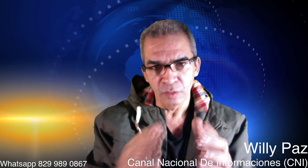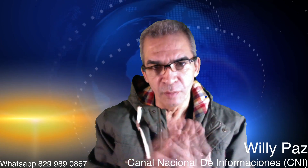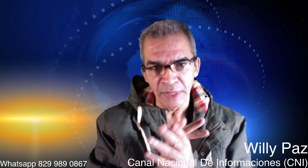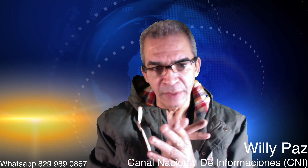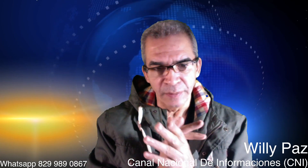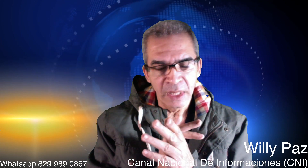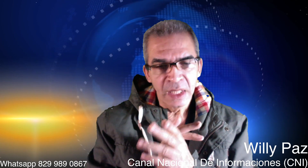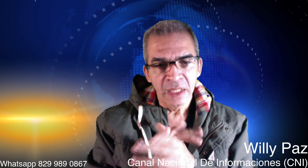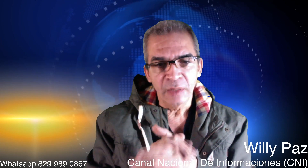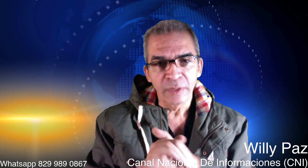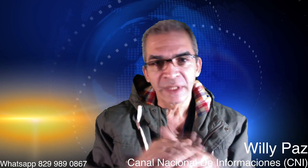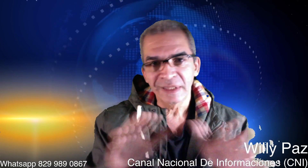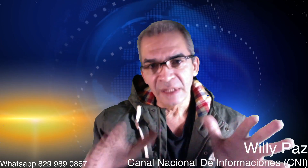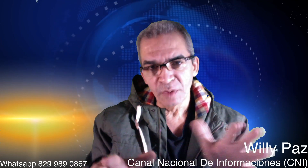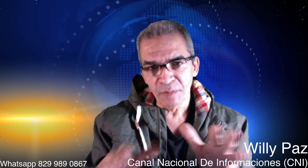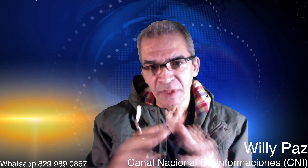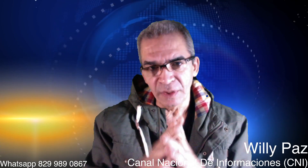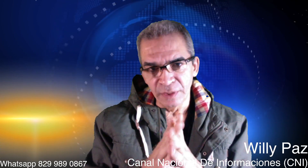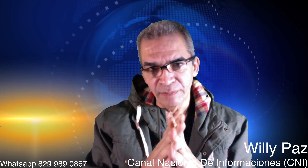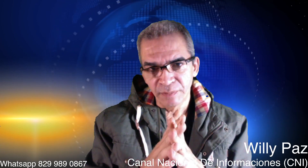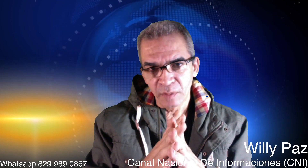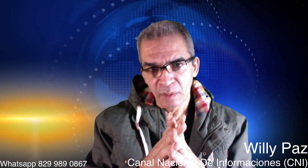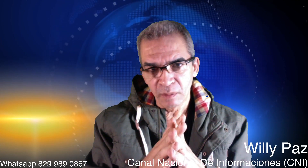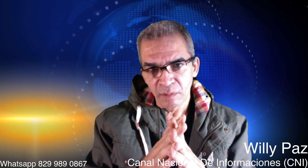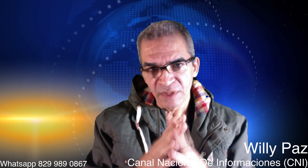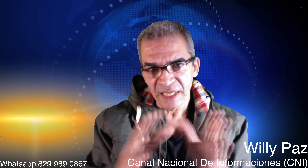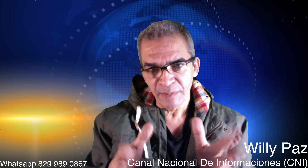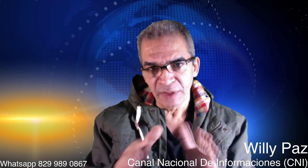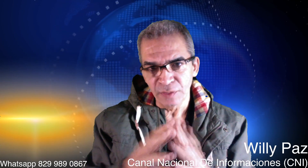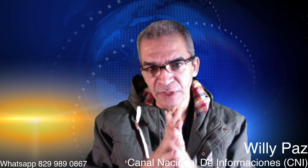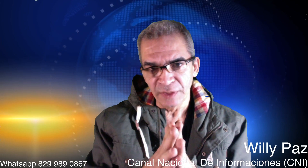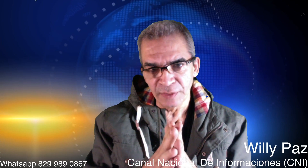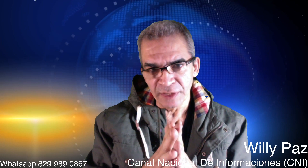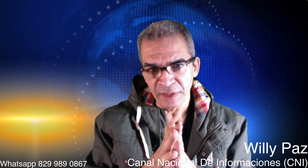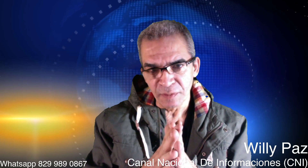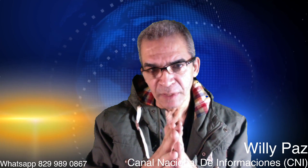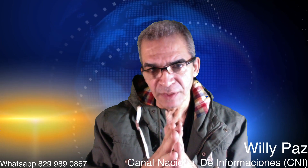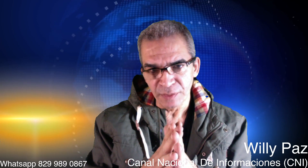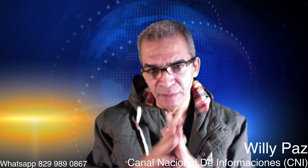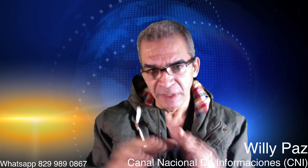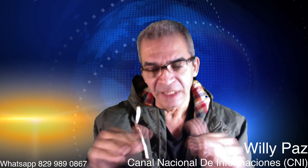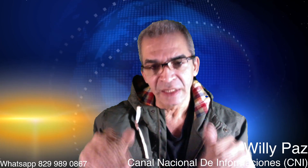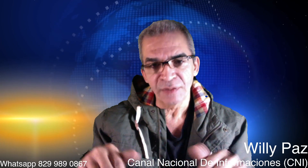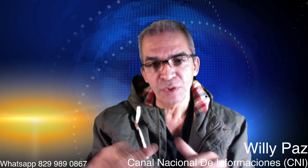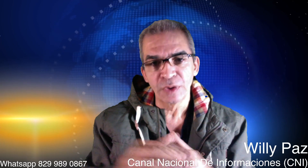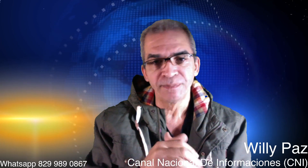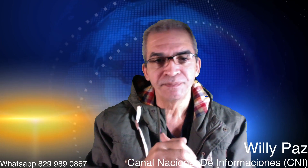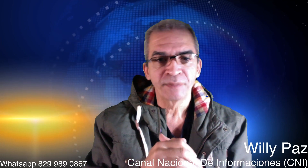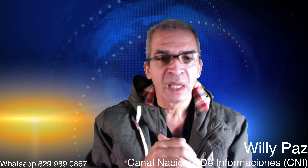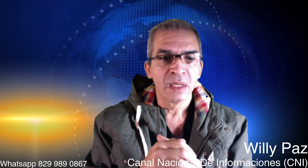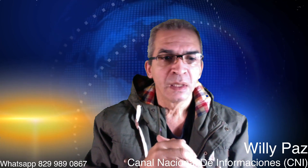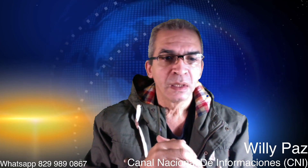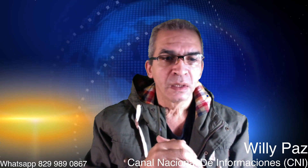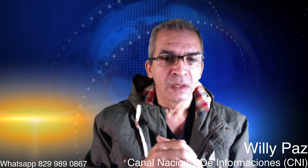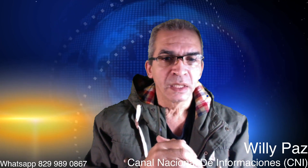contacto conmigo. Recuerde que estamos en Patreon. Sea patrocinador de este espacio. En la descripción